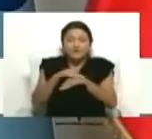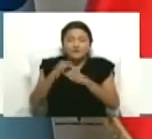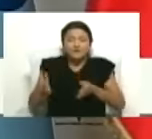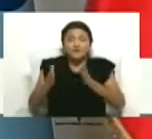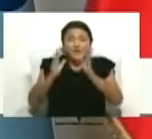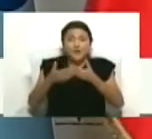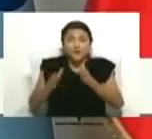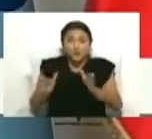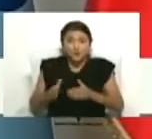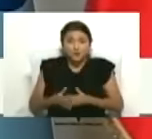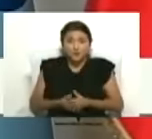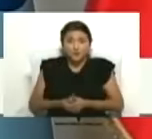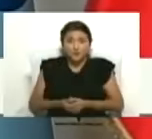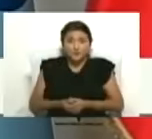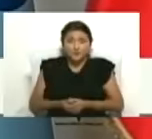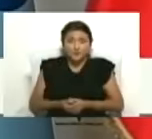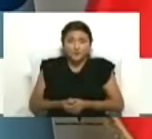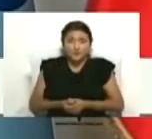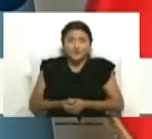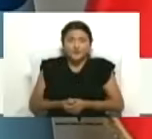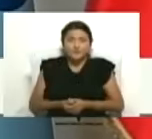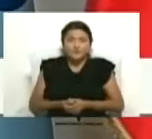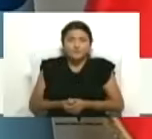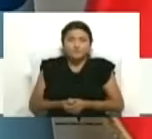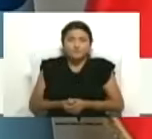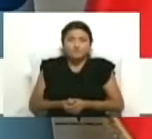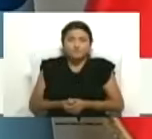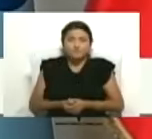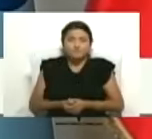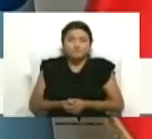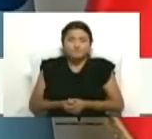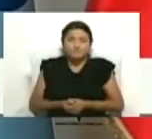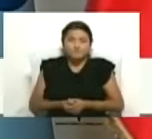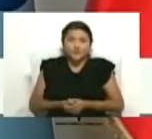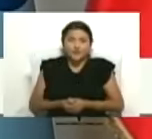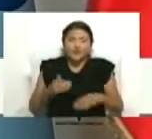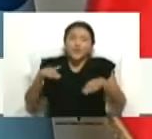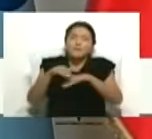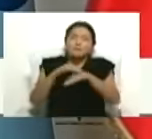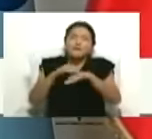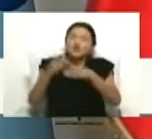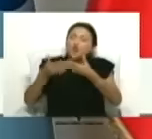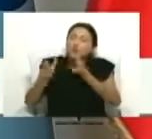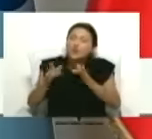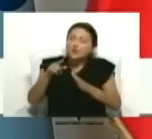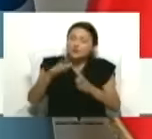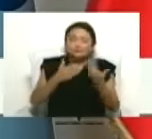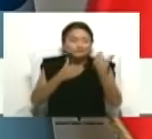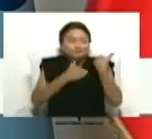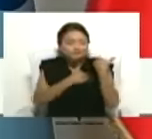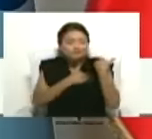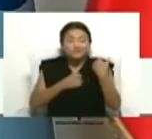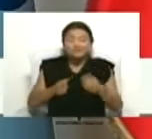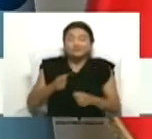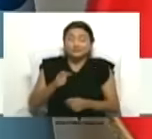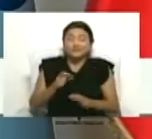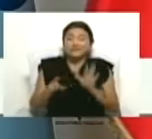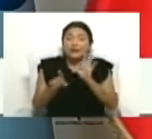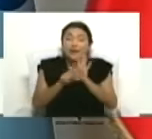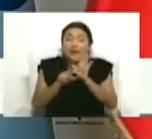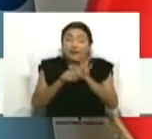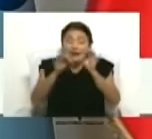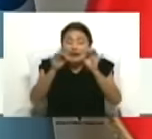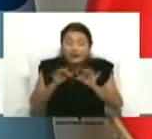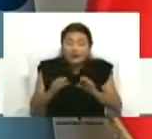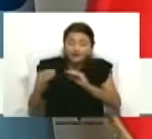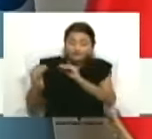como titular de la acción penal. No olvidemos eso. El Ministerio Público como titular de la acción penal, junto al